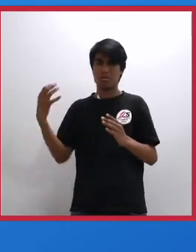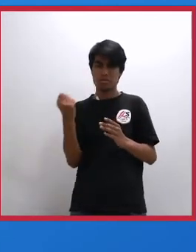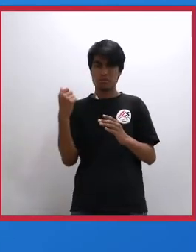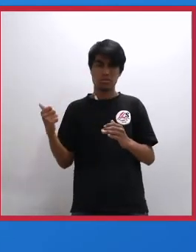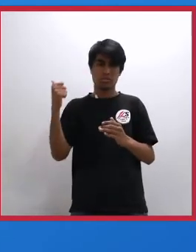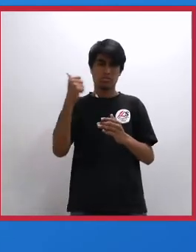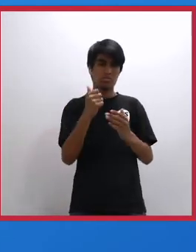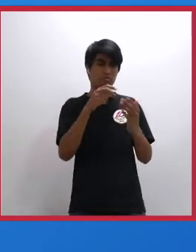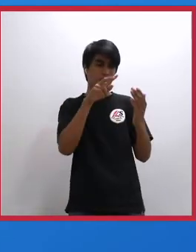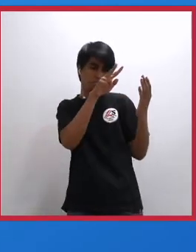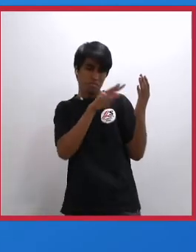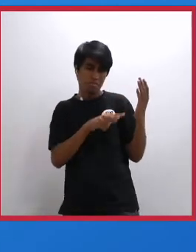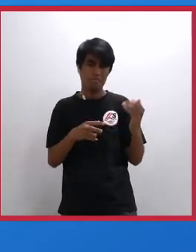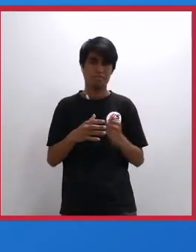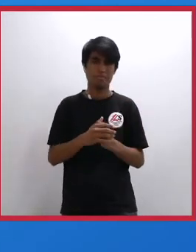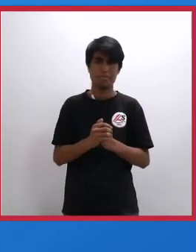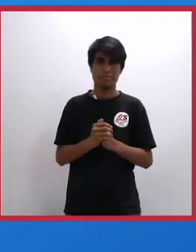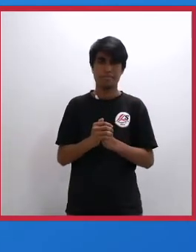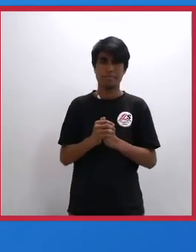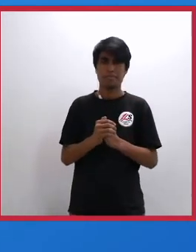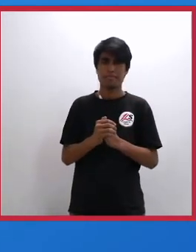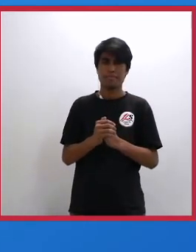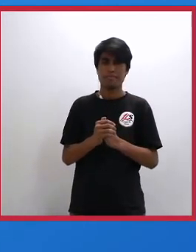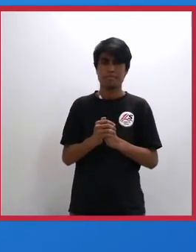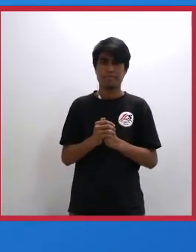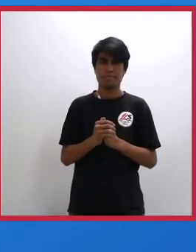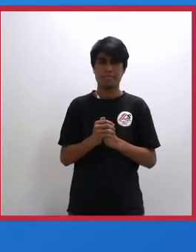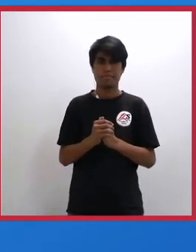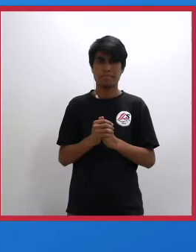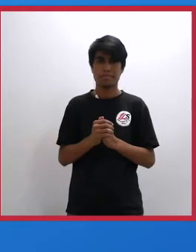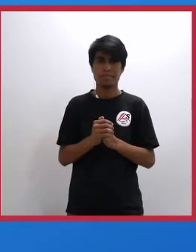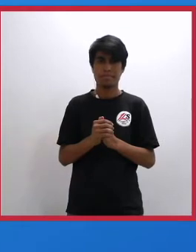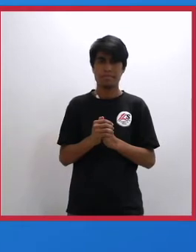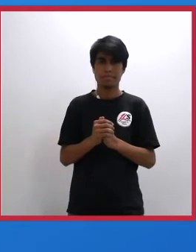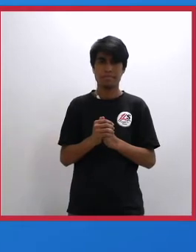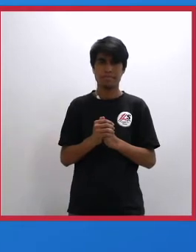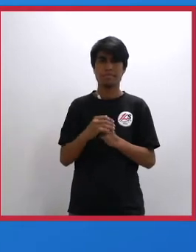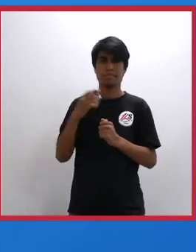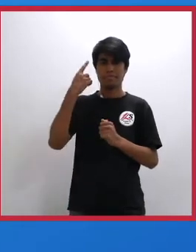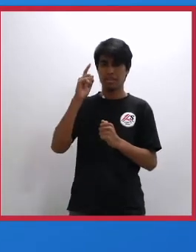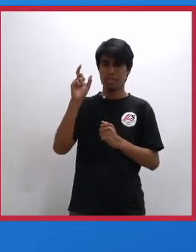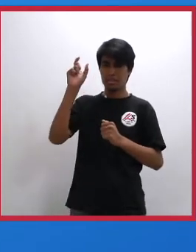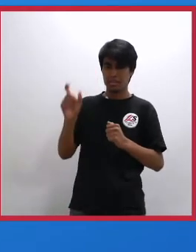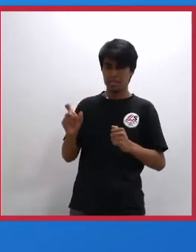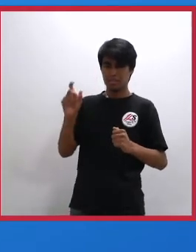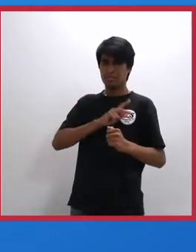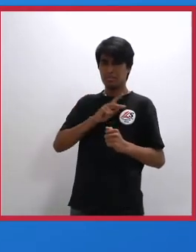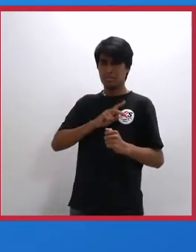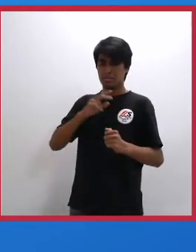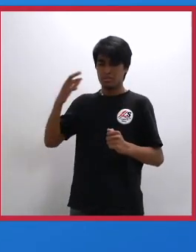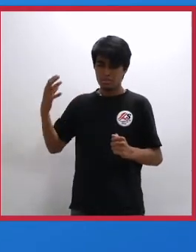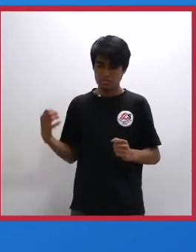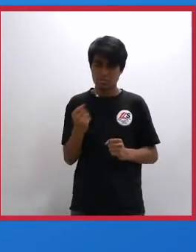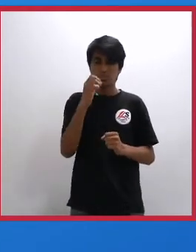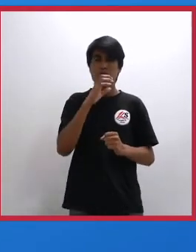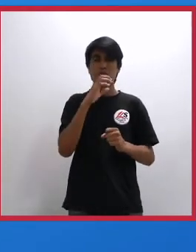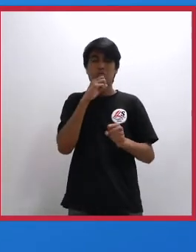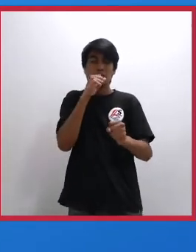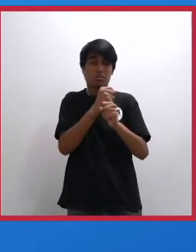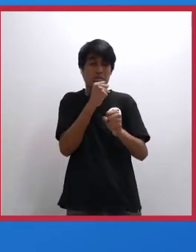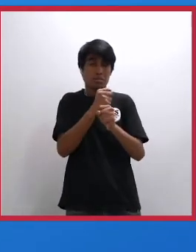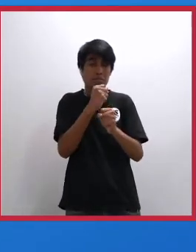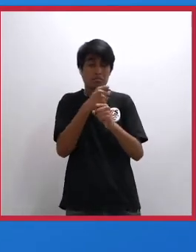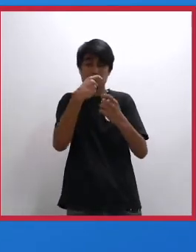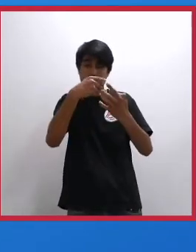qué calificaciones y licencias se requiere para el personal que va a realizar esa tarea o esa actividad,